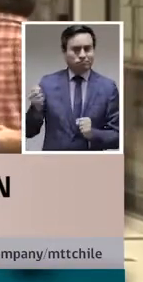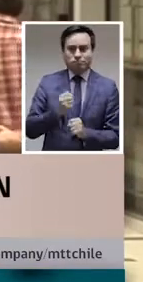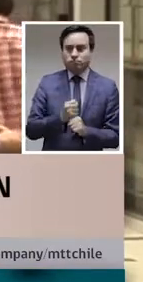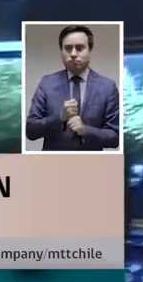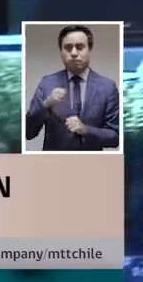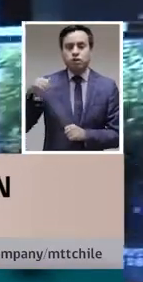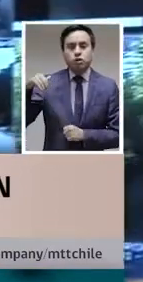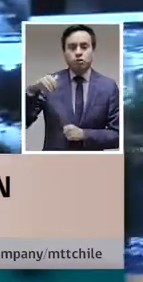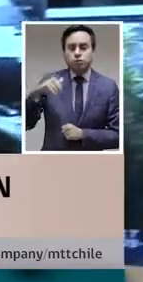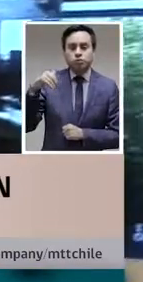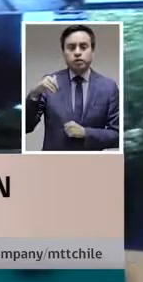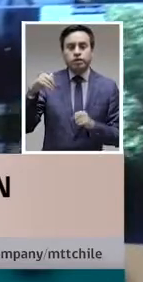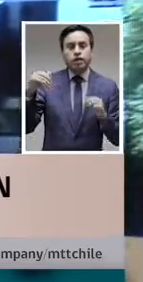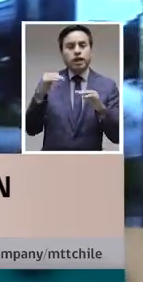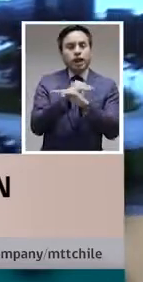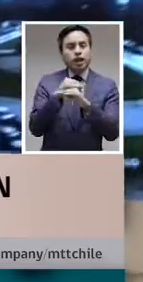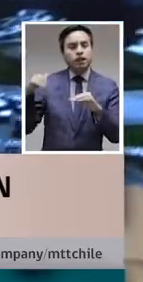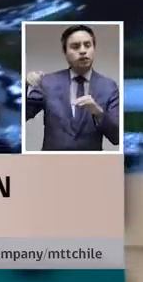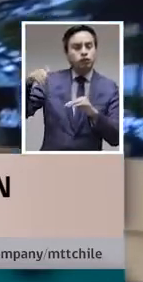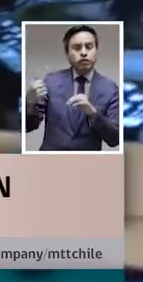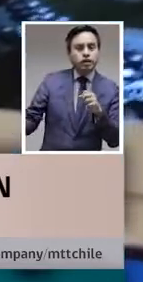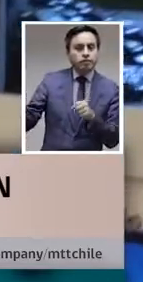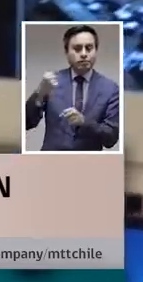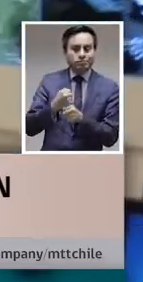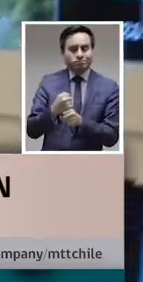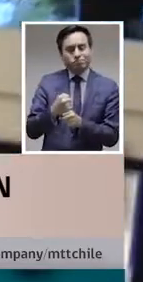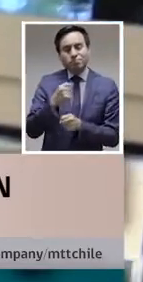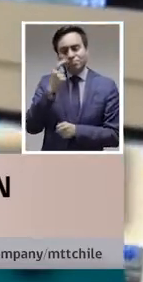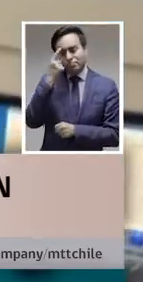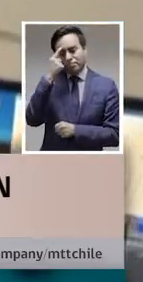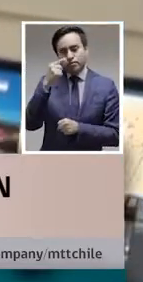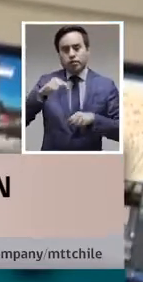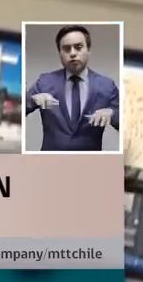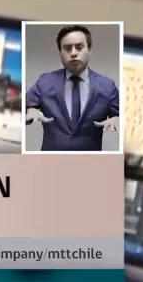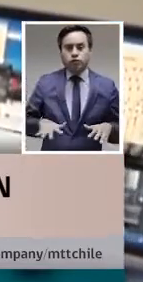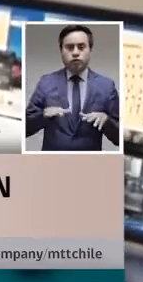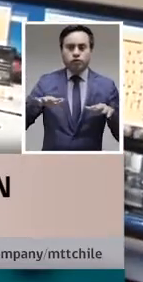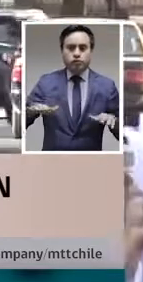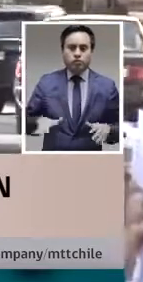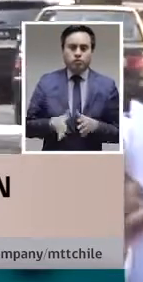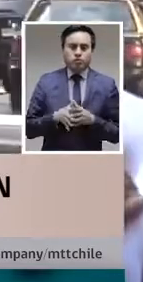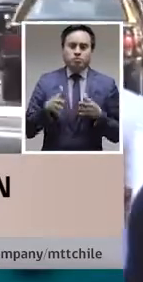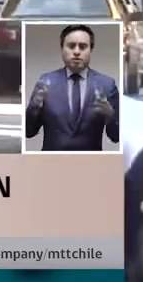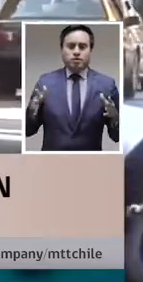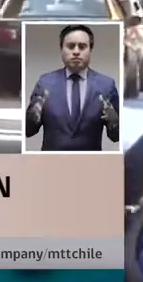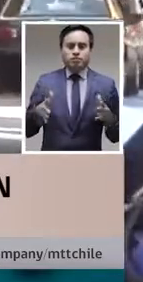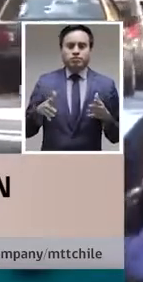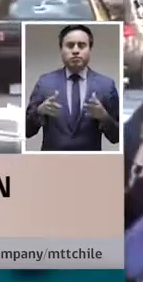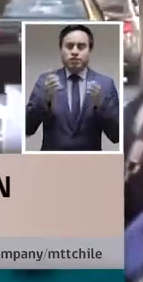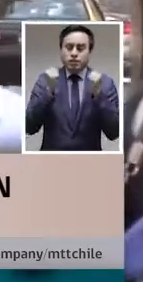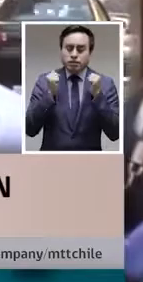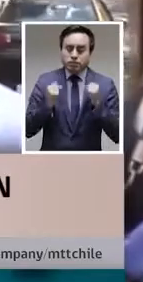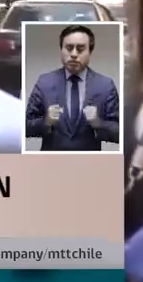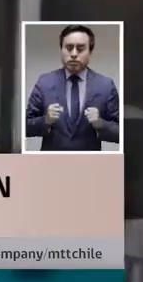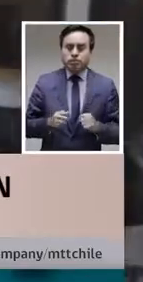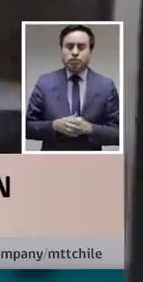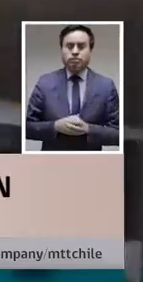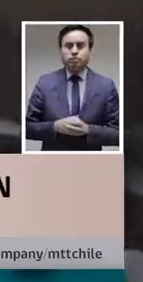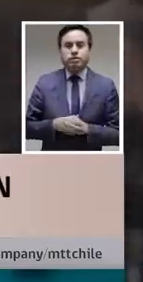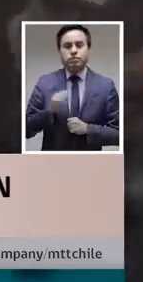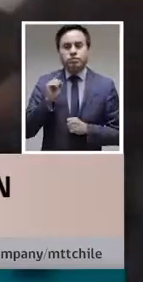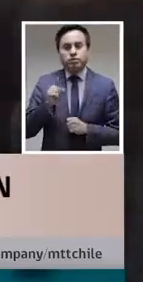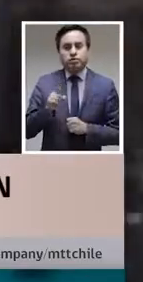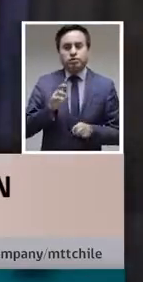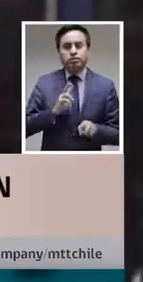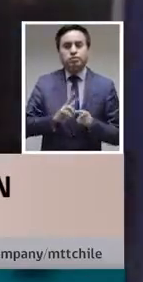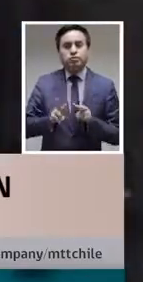con buses en superficie. El esfuerzo que se hizo fue el máximo que era físicamente posible. Por eso